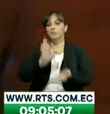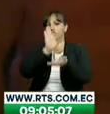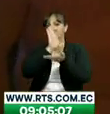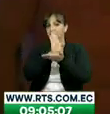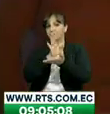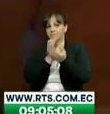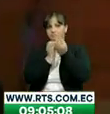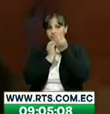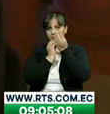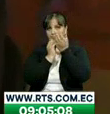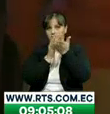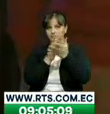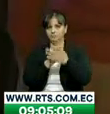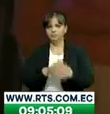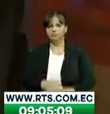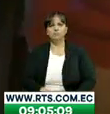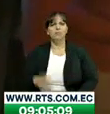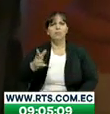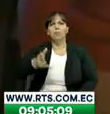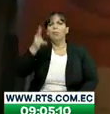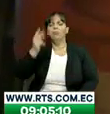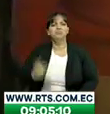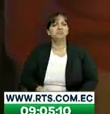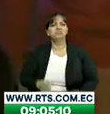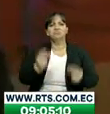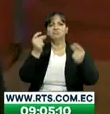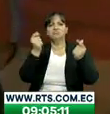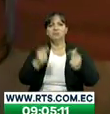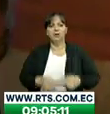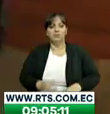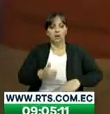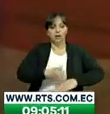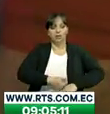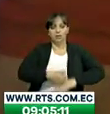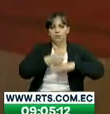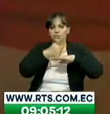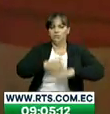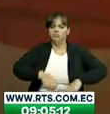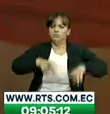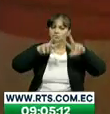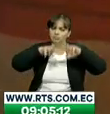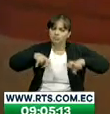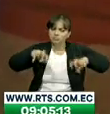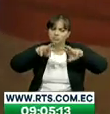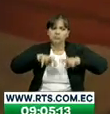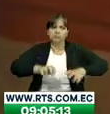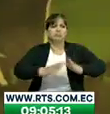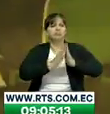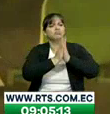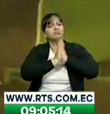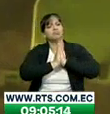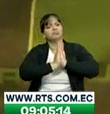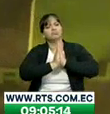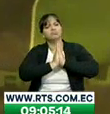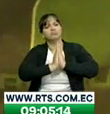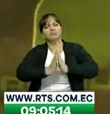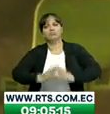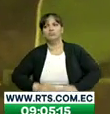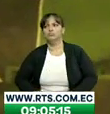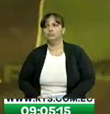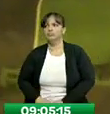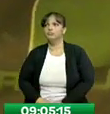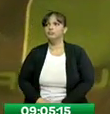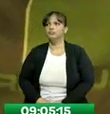todo ocurrió en cuestión de segundos tienen que las autoridades investiguen a profundidad este caso había fallecido